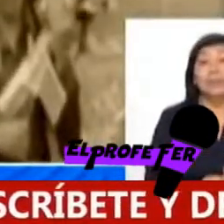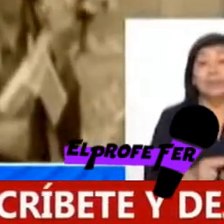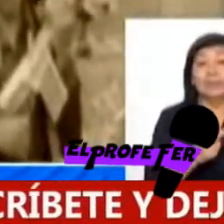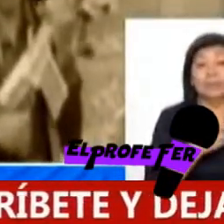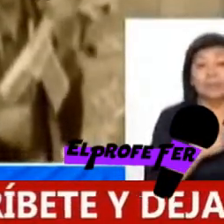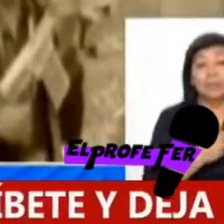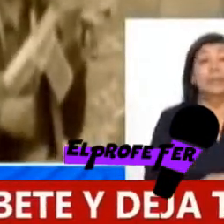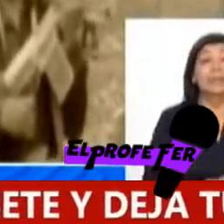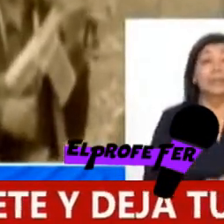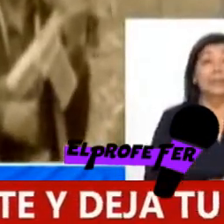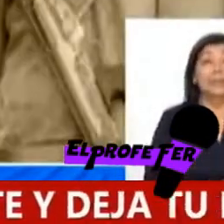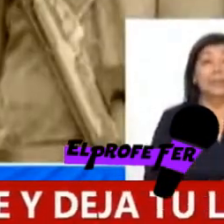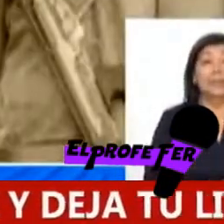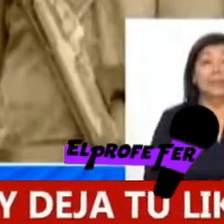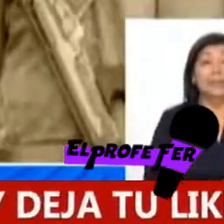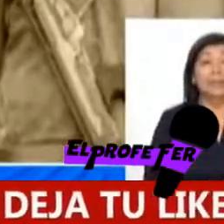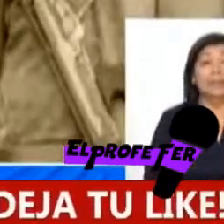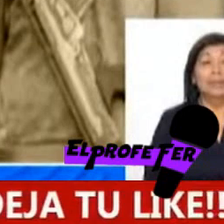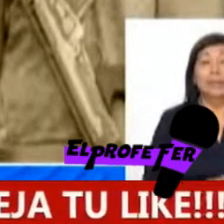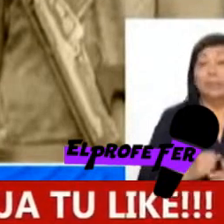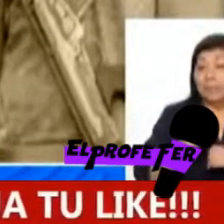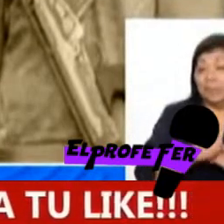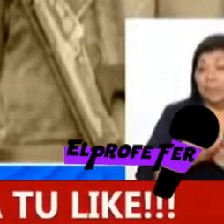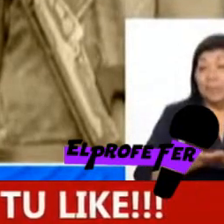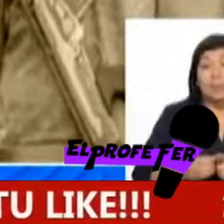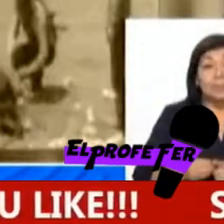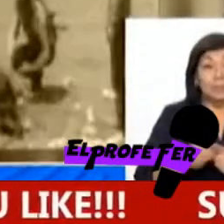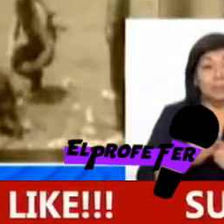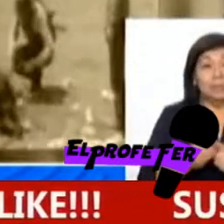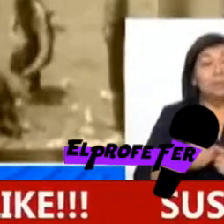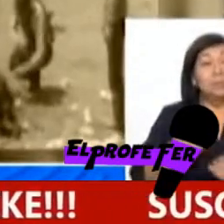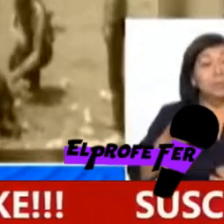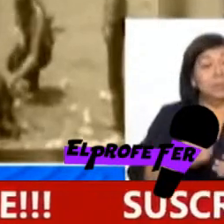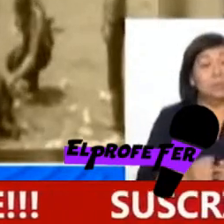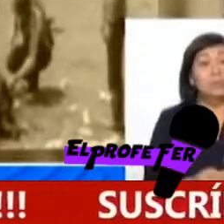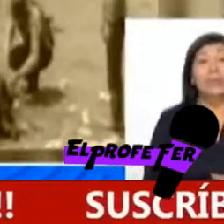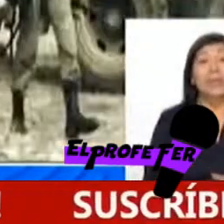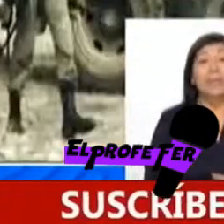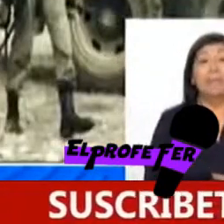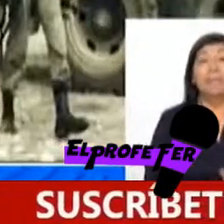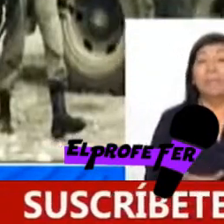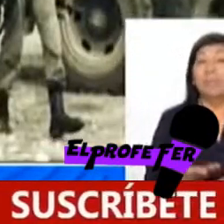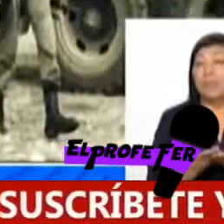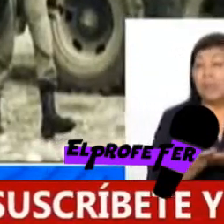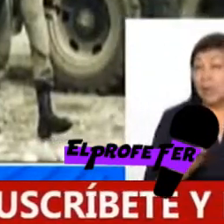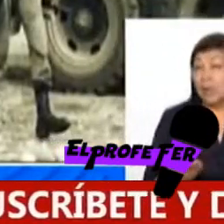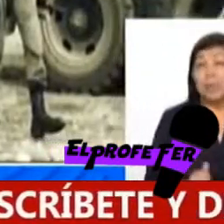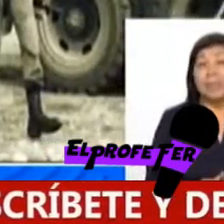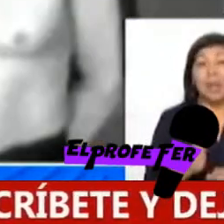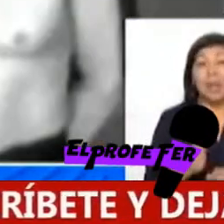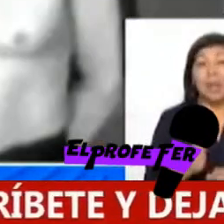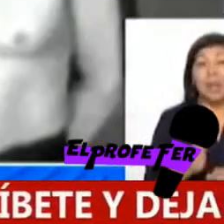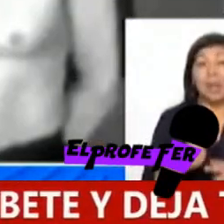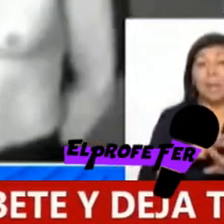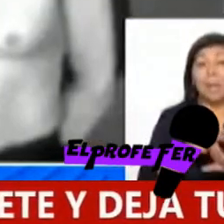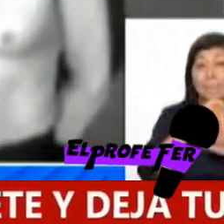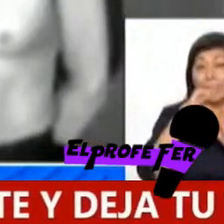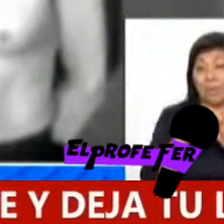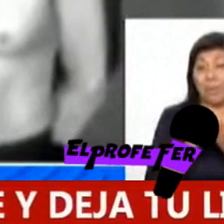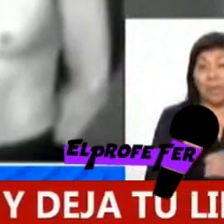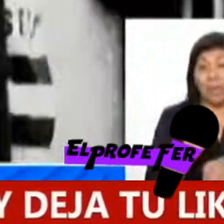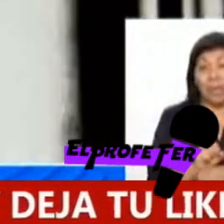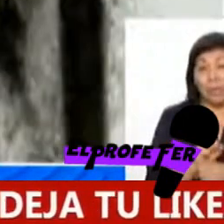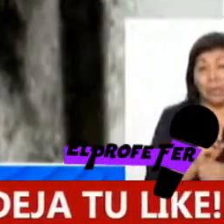que cumple promotor de las principales políticas educativas del país a través de un instrumento que se denomina el Proyecto